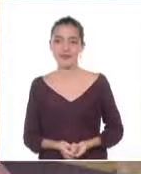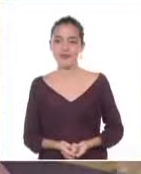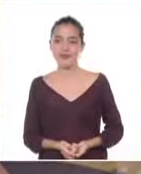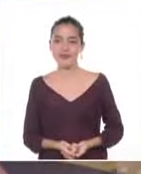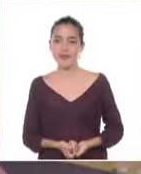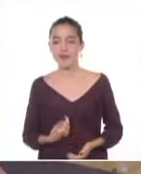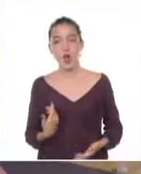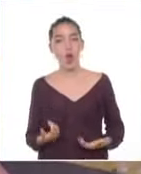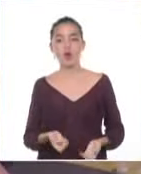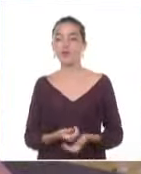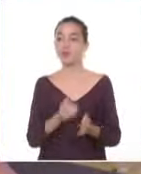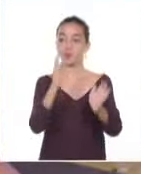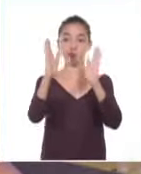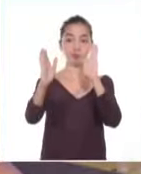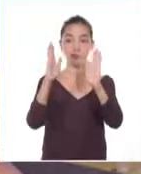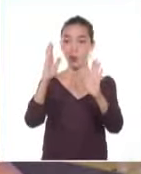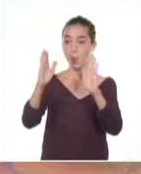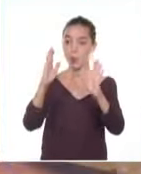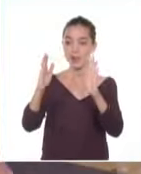muy, muy buenas ofertas también,